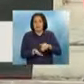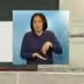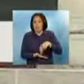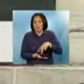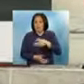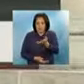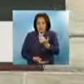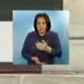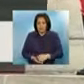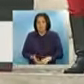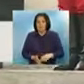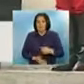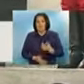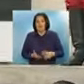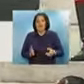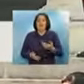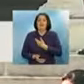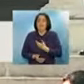baile.